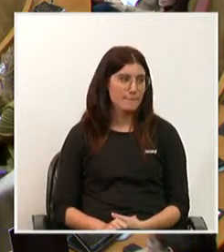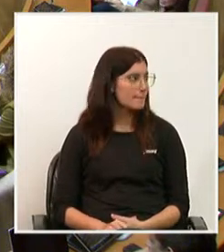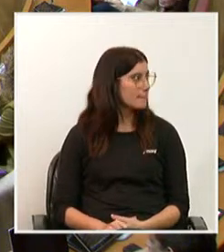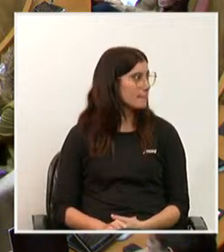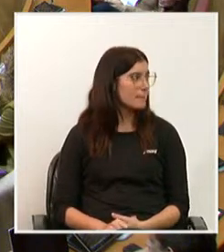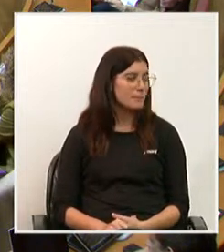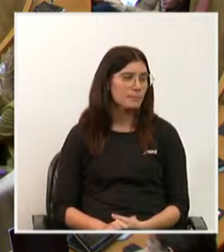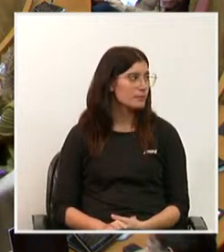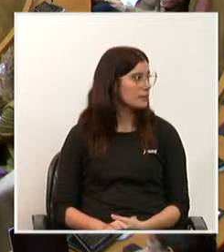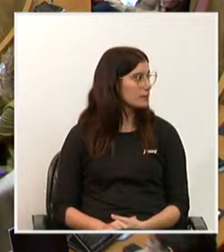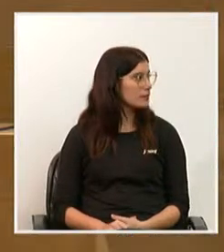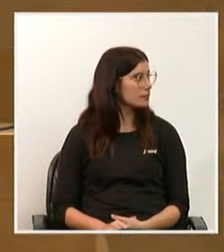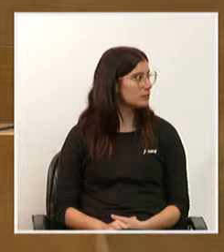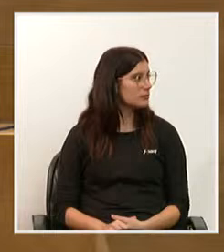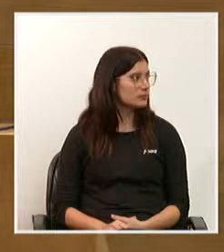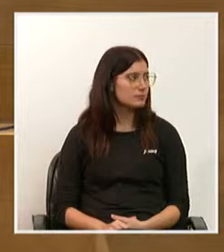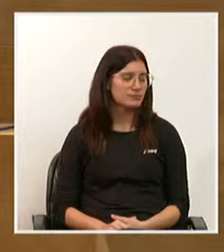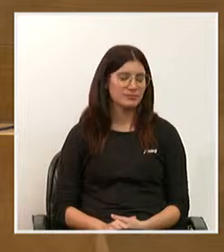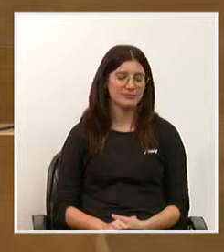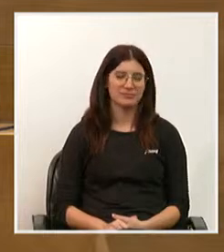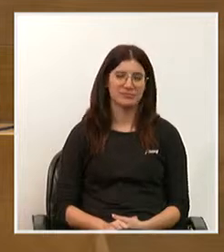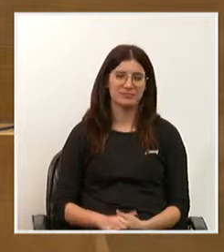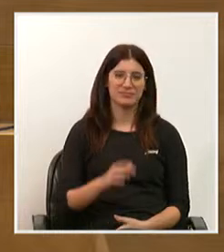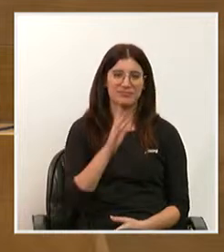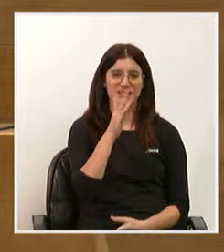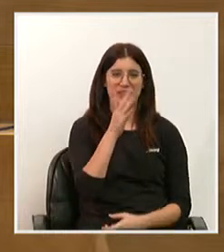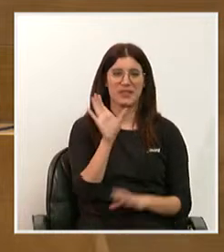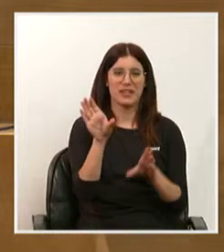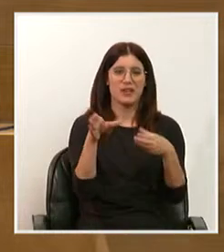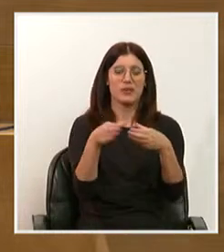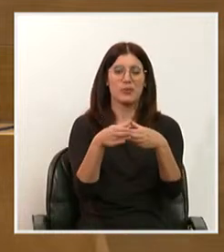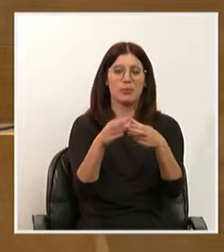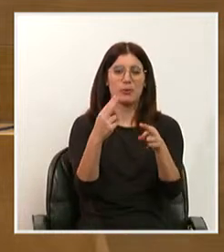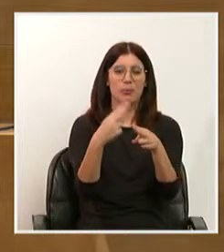gracias tiene la palabra por el grupo